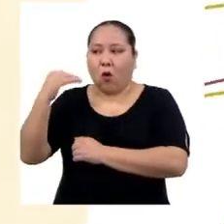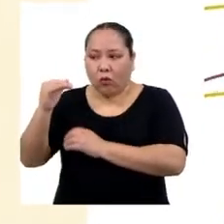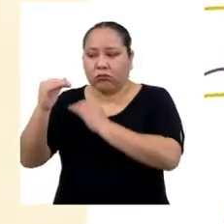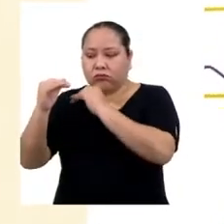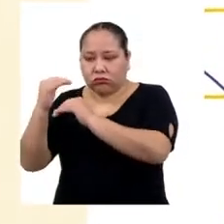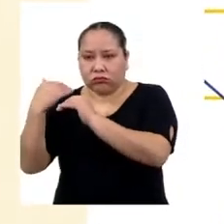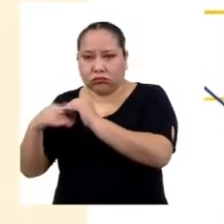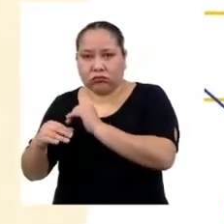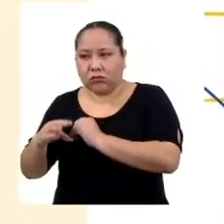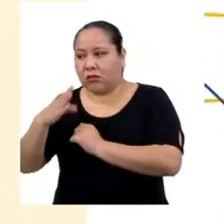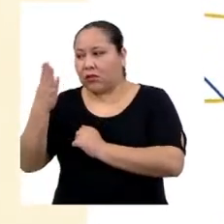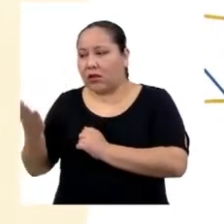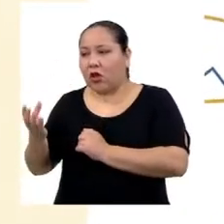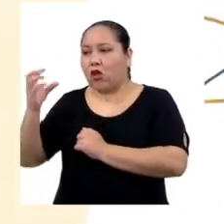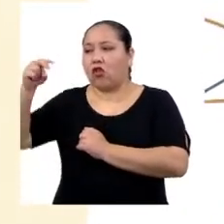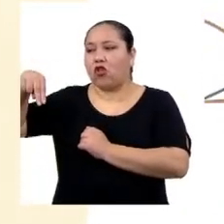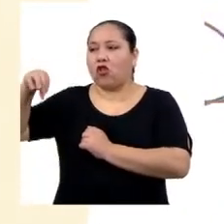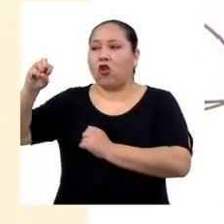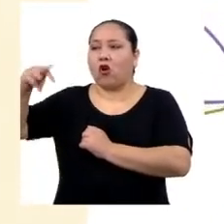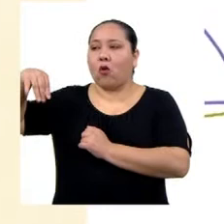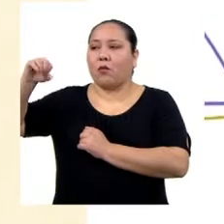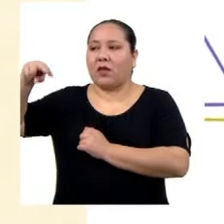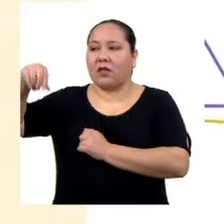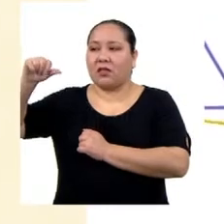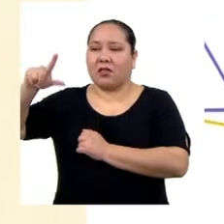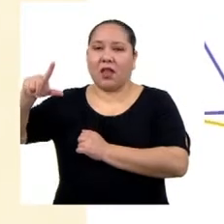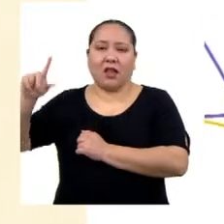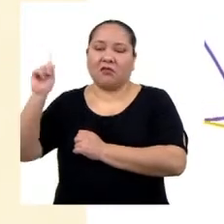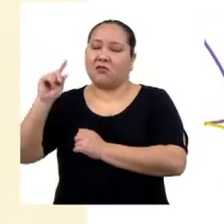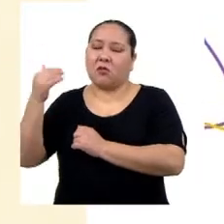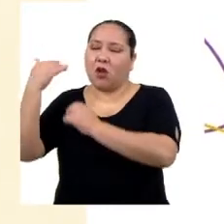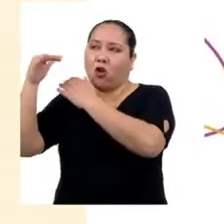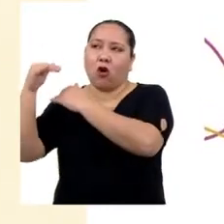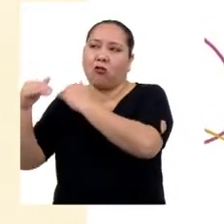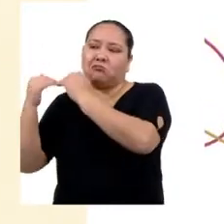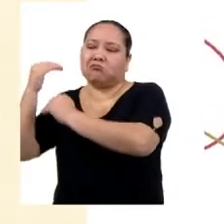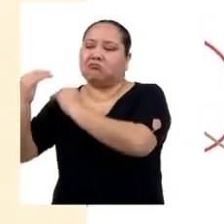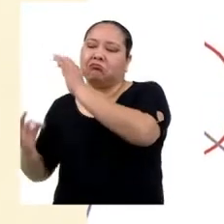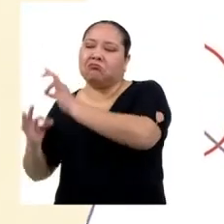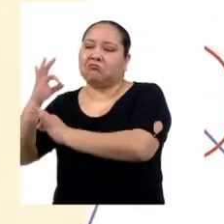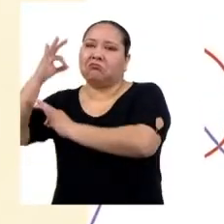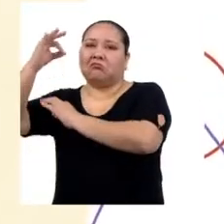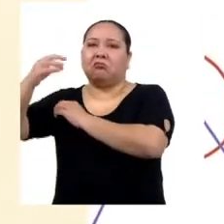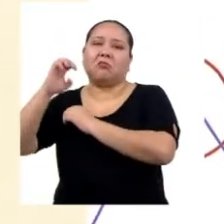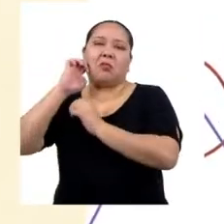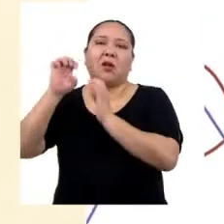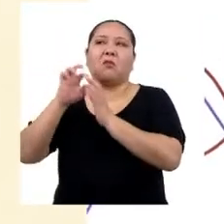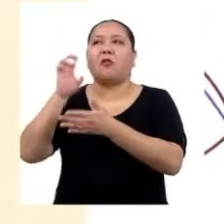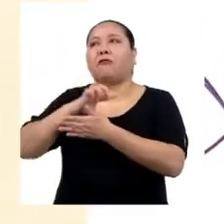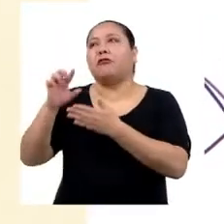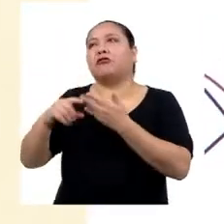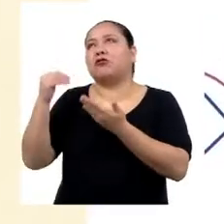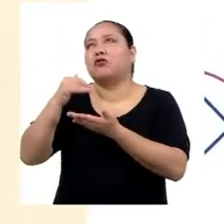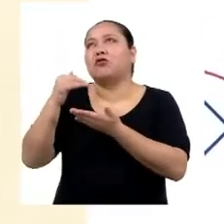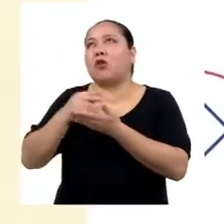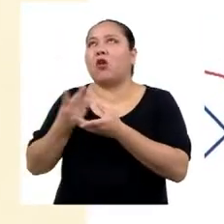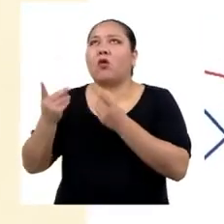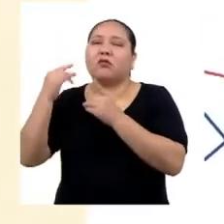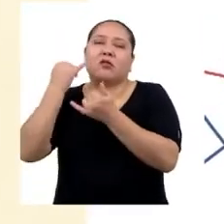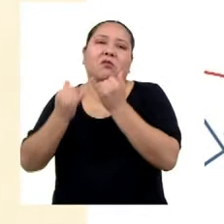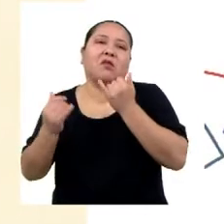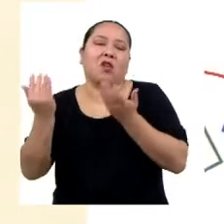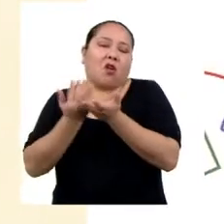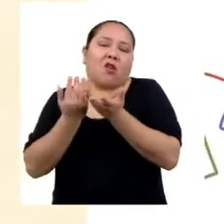Y las del tipo nominal, donde no hay jerarquías, como por ejemplo, profesiones a estudiar cuando acabe el